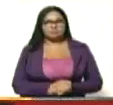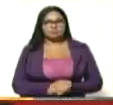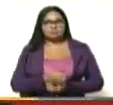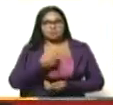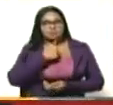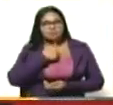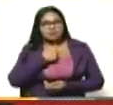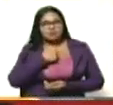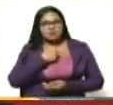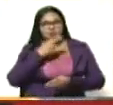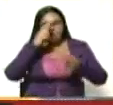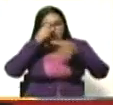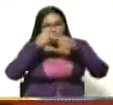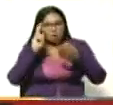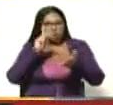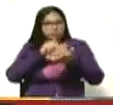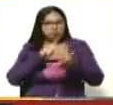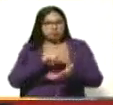Es un gran to, impacto.